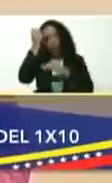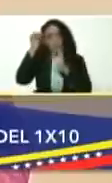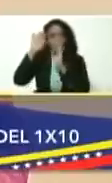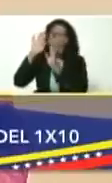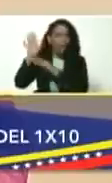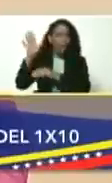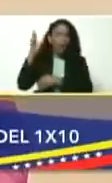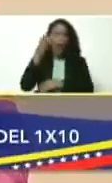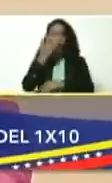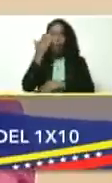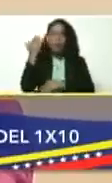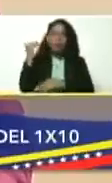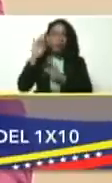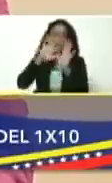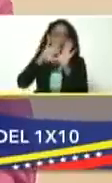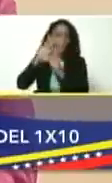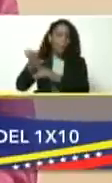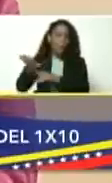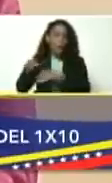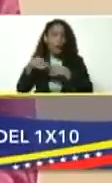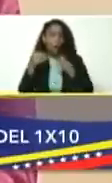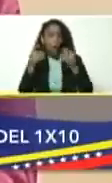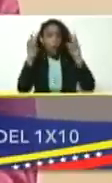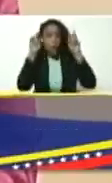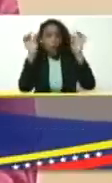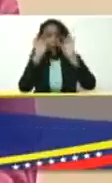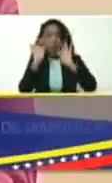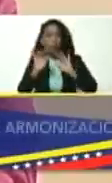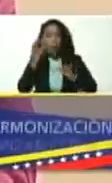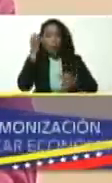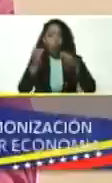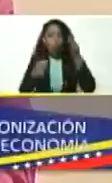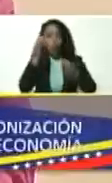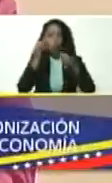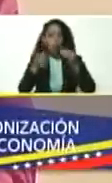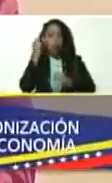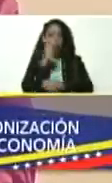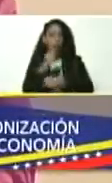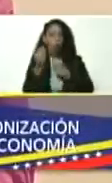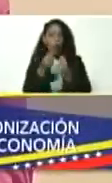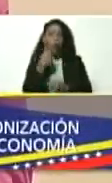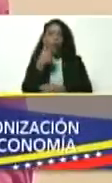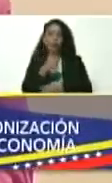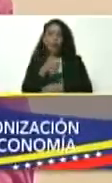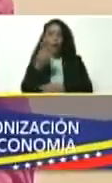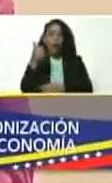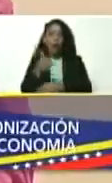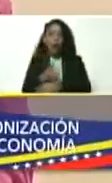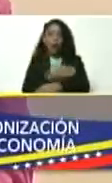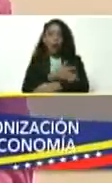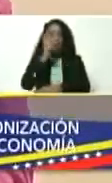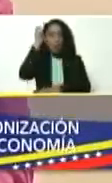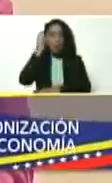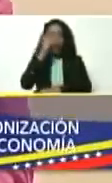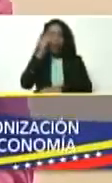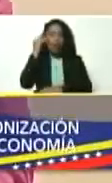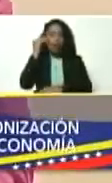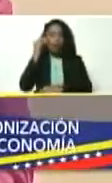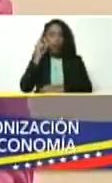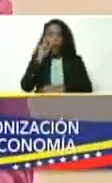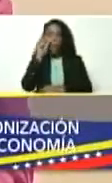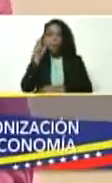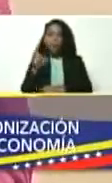económico pues que le garantice los recursos con justicia tributaria como bien lo afirmara el diputado jesús faría